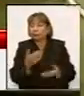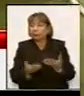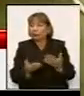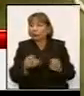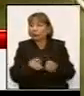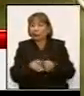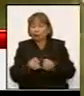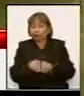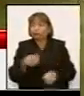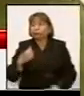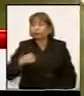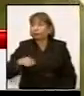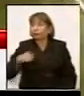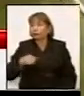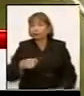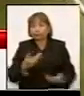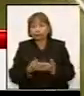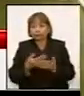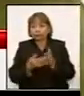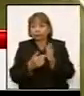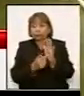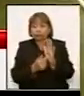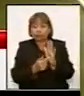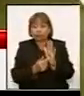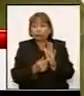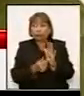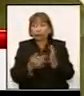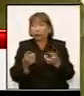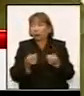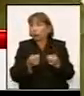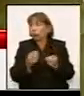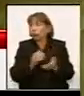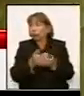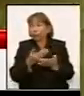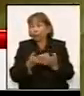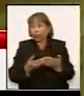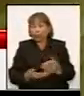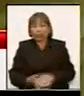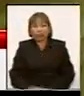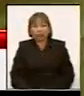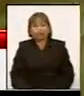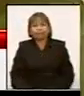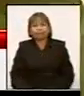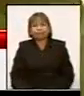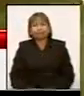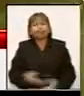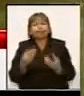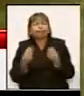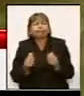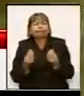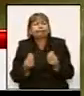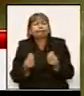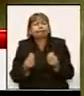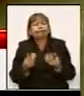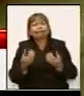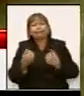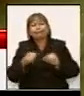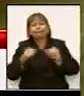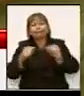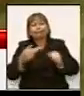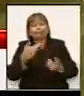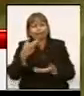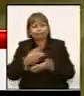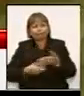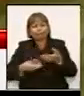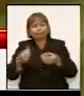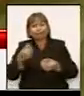de los alcaldes. En el caso usted ha señalado la ejecución de presupuesto. ¿Cómo es posible que el gobierno regional, teniendo un presupuesto